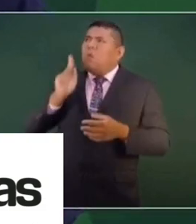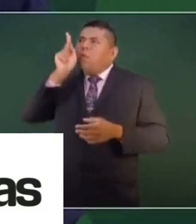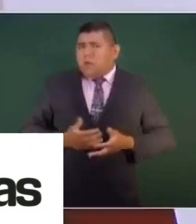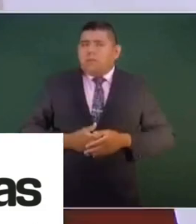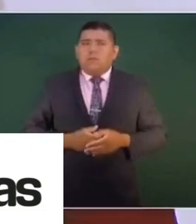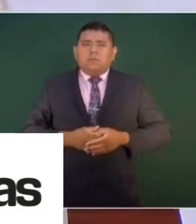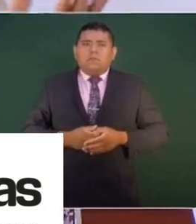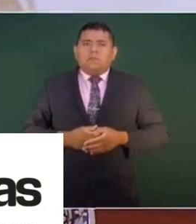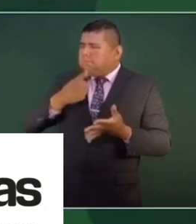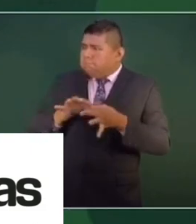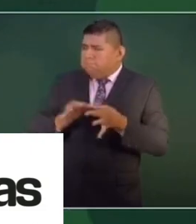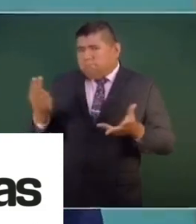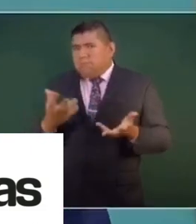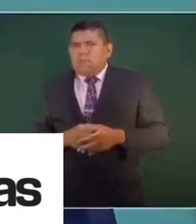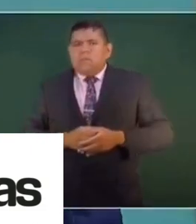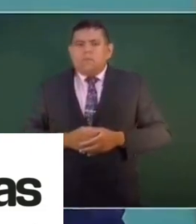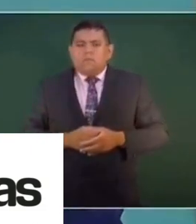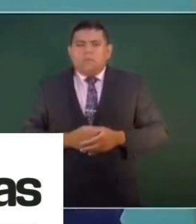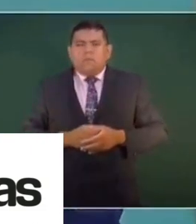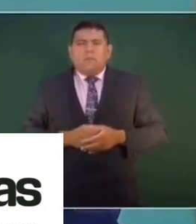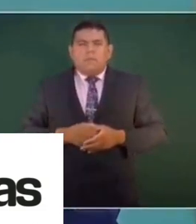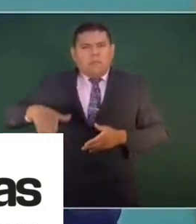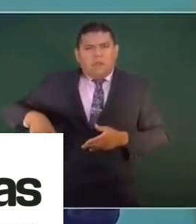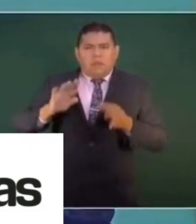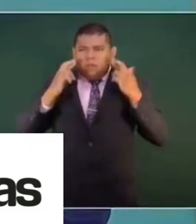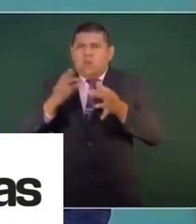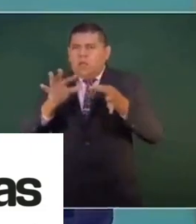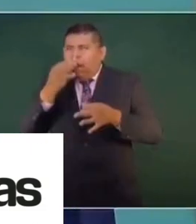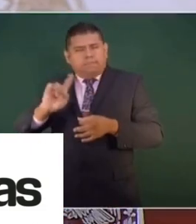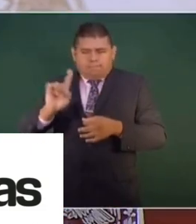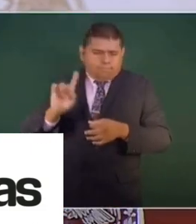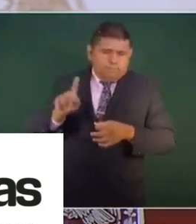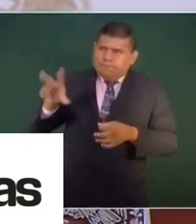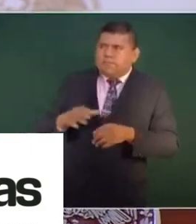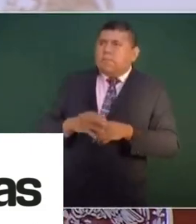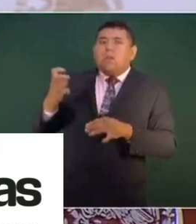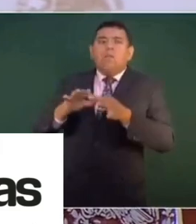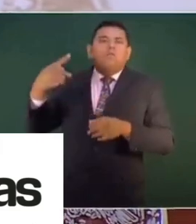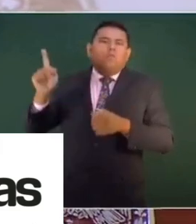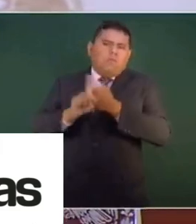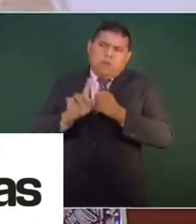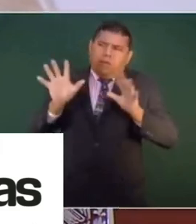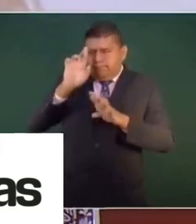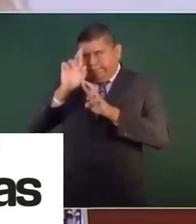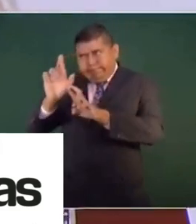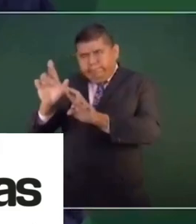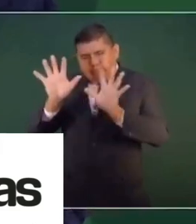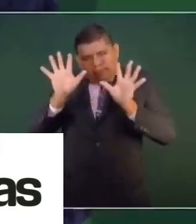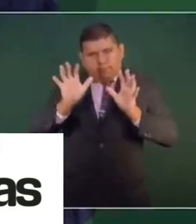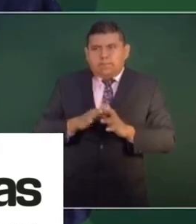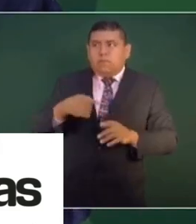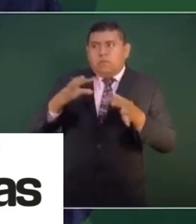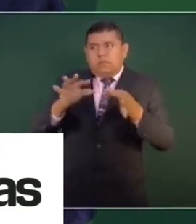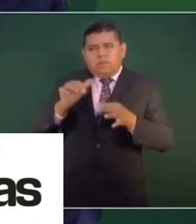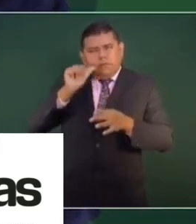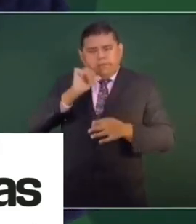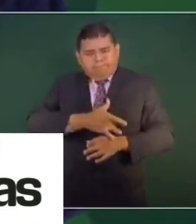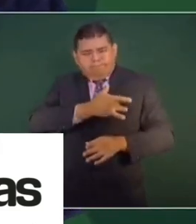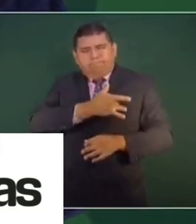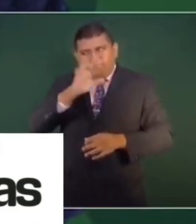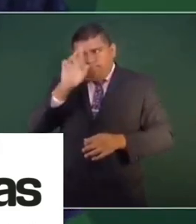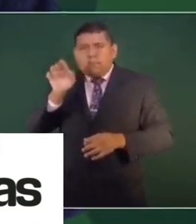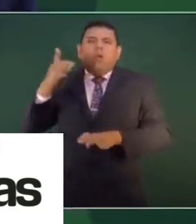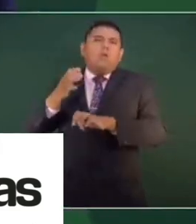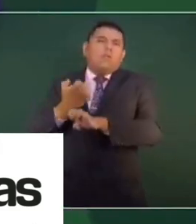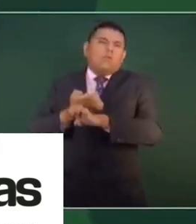pruebas que tienen. Esta información no se las compartieron en la reciente reunión. No. Ese es un problema que tienen, con todo respeto lo digo,